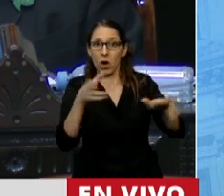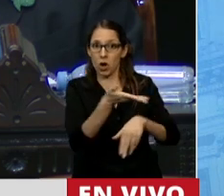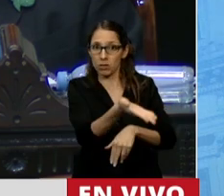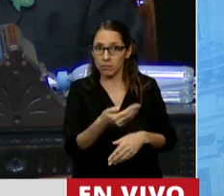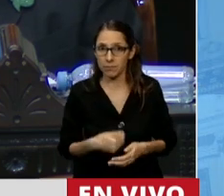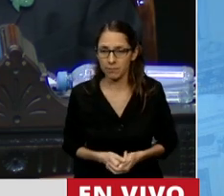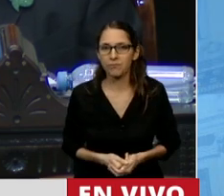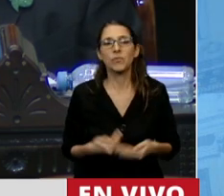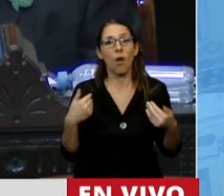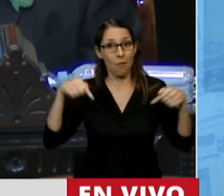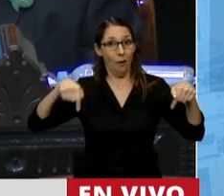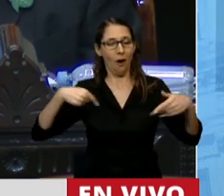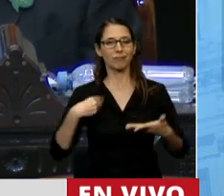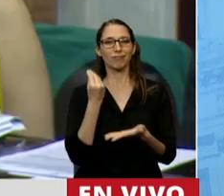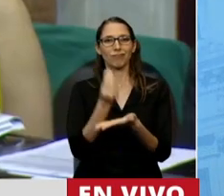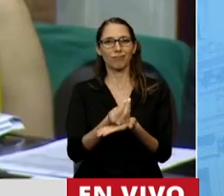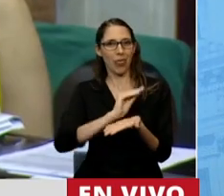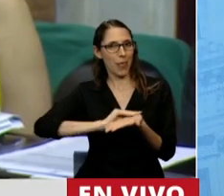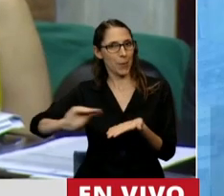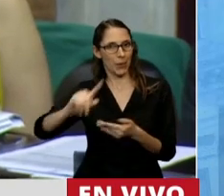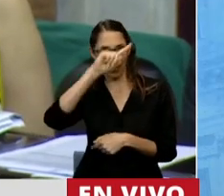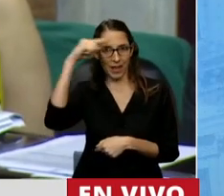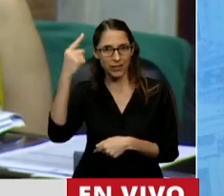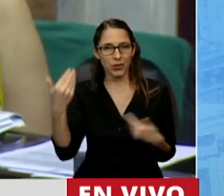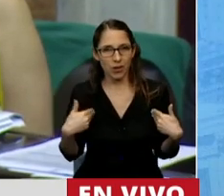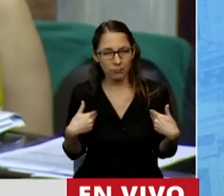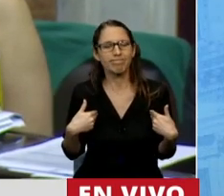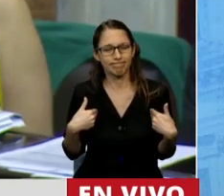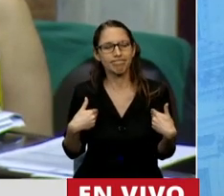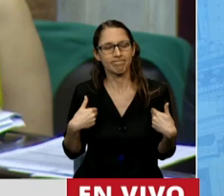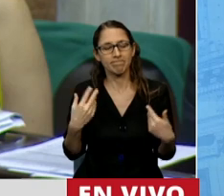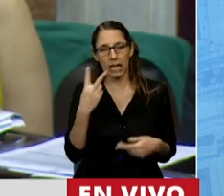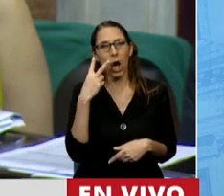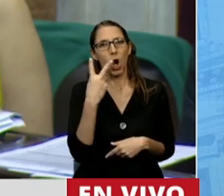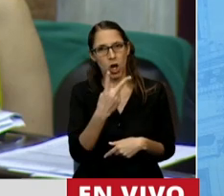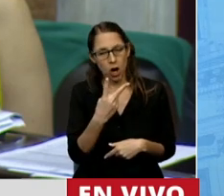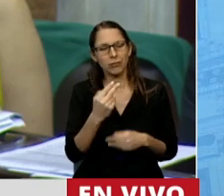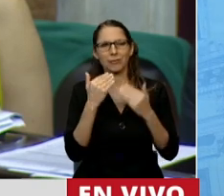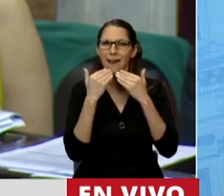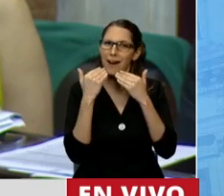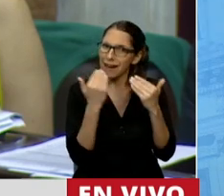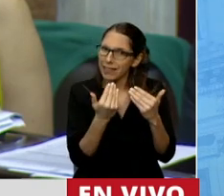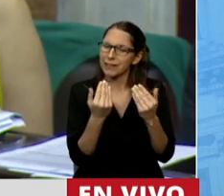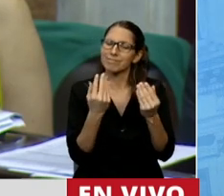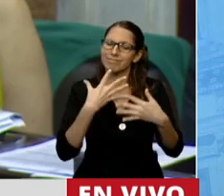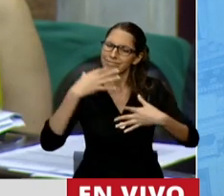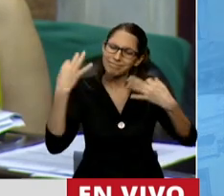Hoy, como diputada nacional, debo reconocer, debo agradecer y debo valorar